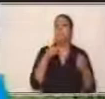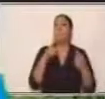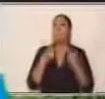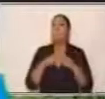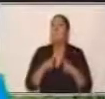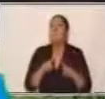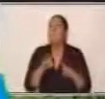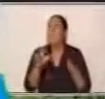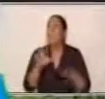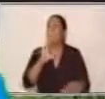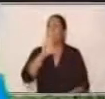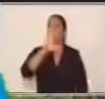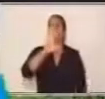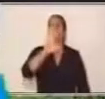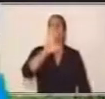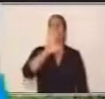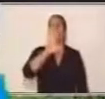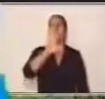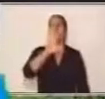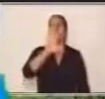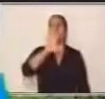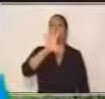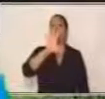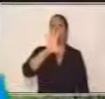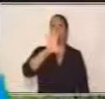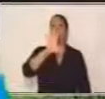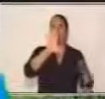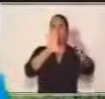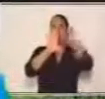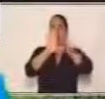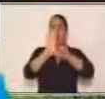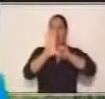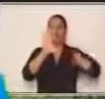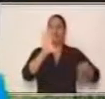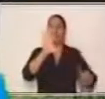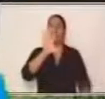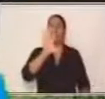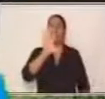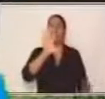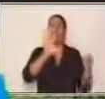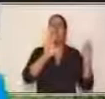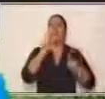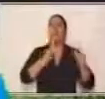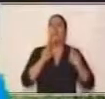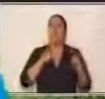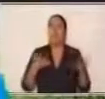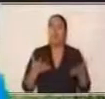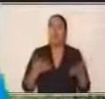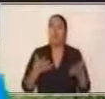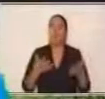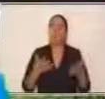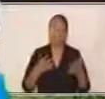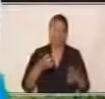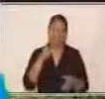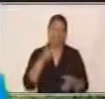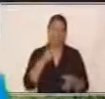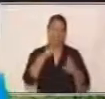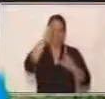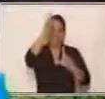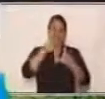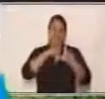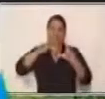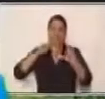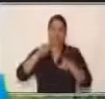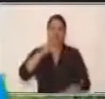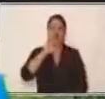bajo? ¿Qué ángulo se forma? Ya lo conocen. Es un ángulo recto. Muy bien.